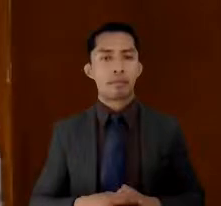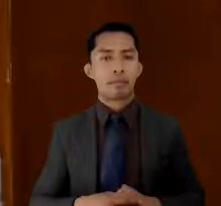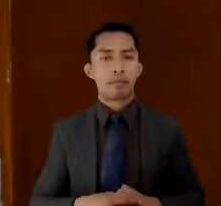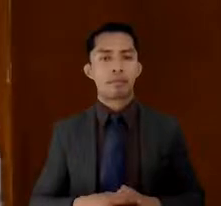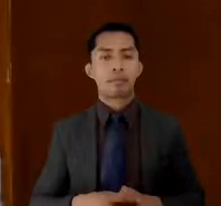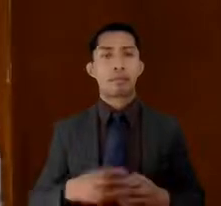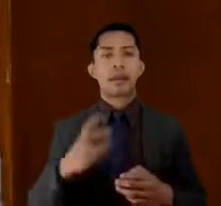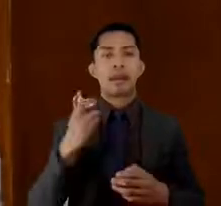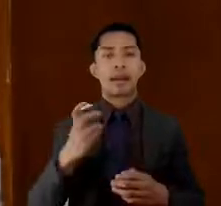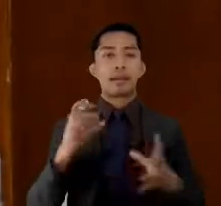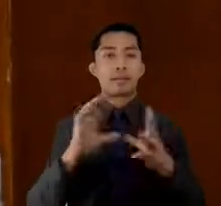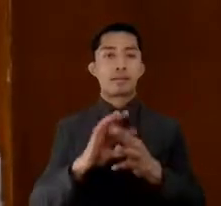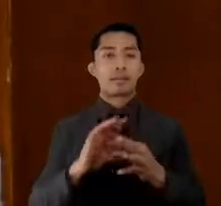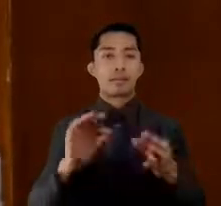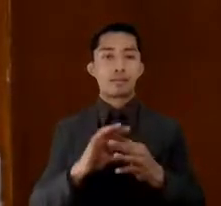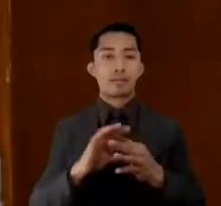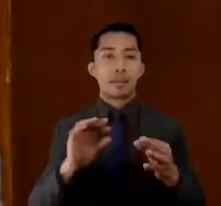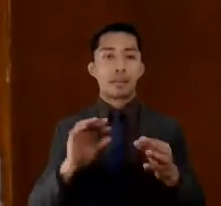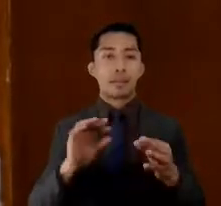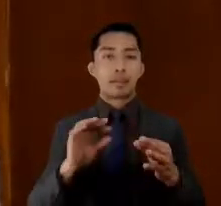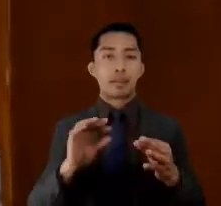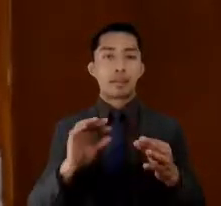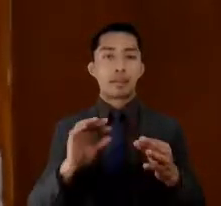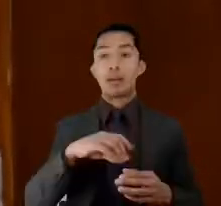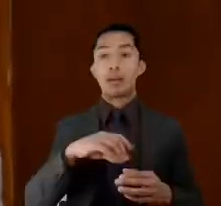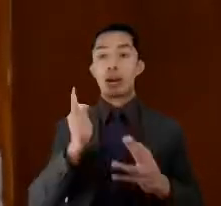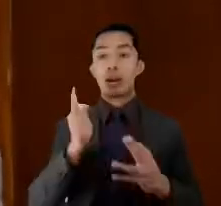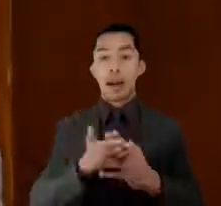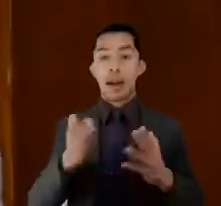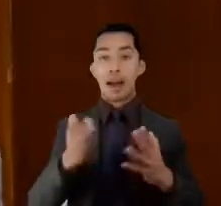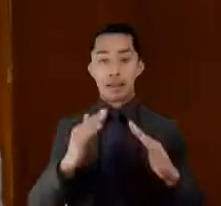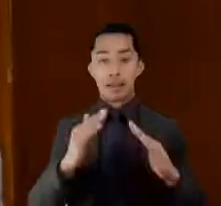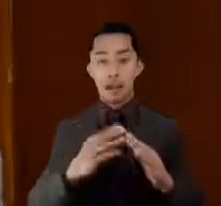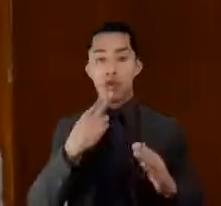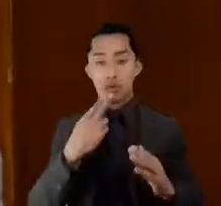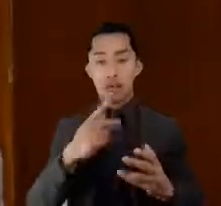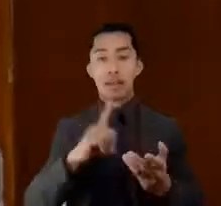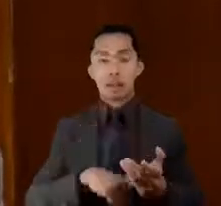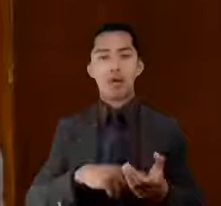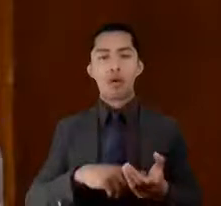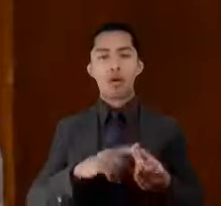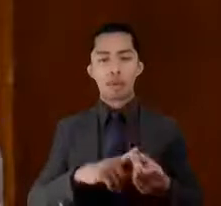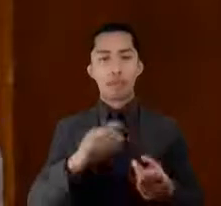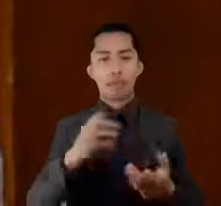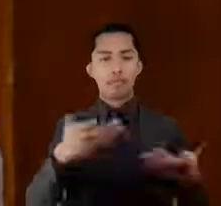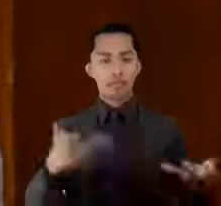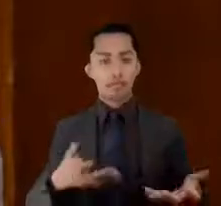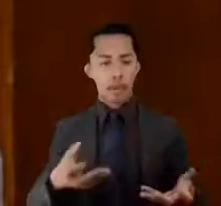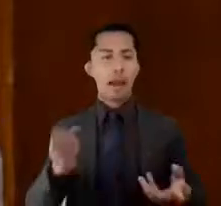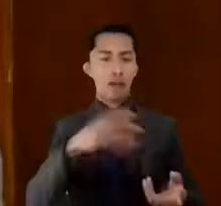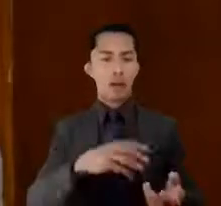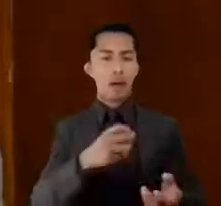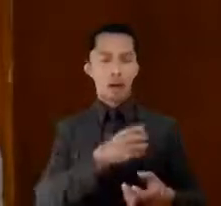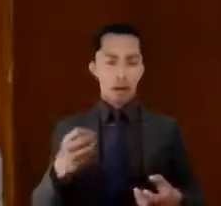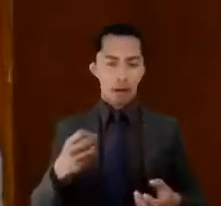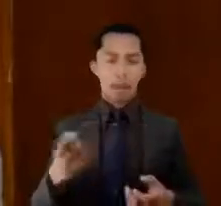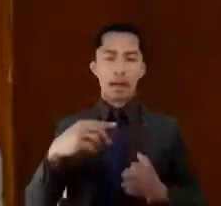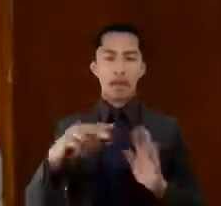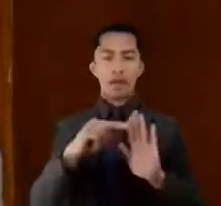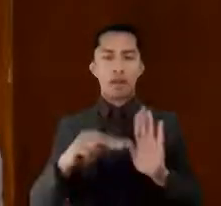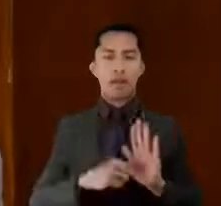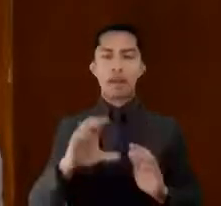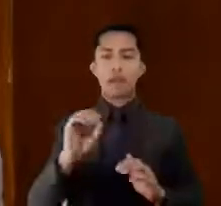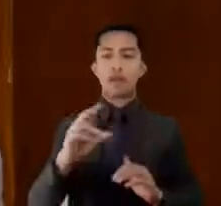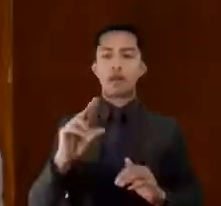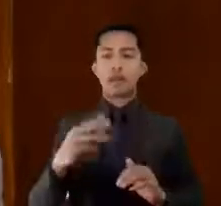anterior, apenas la mitad de la basura doméstica generada en la entidad es depositada en rellenos sanitarios, tal y como lo ordena la norma 083